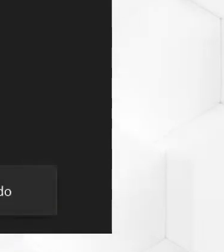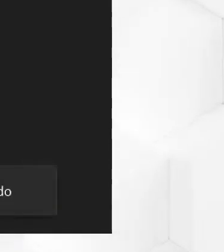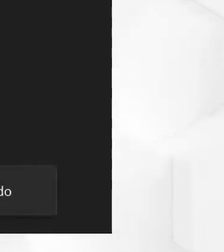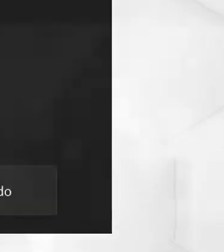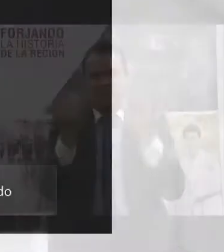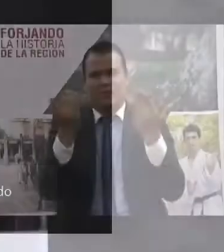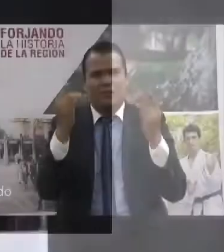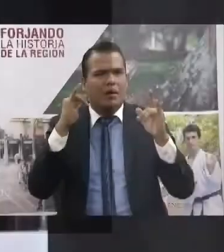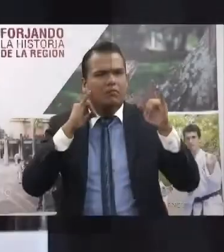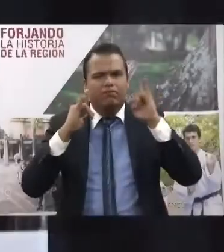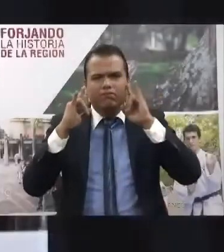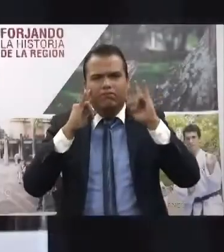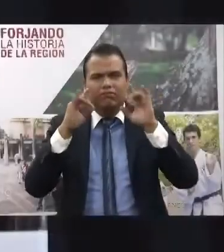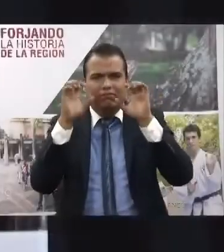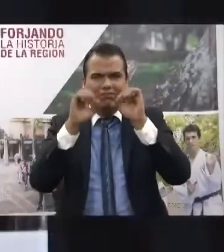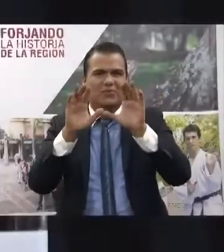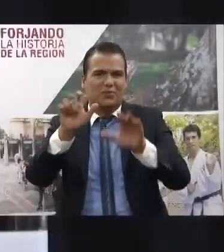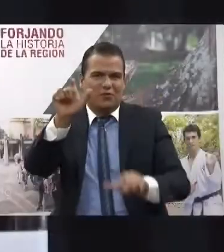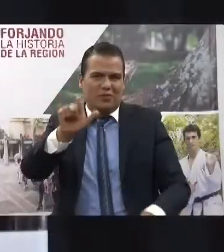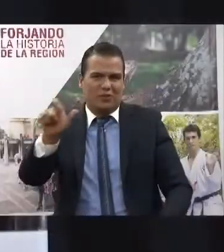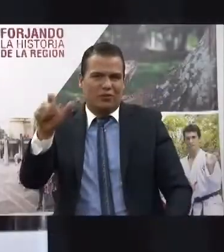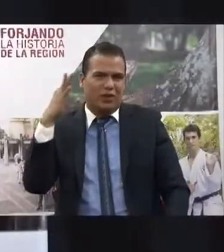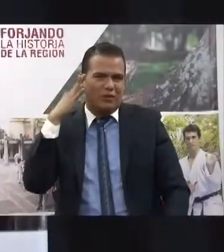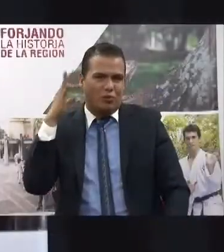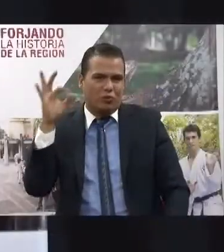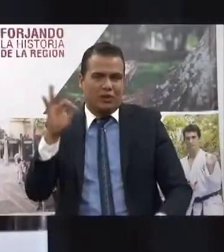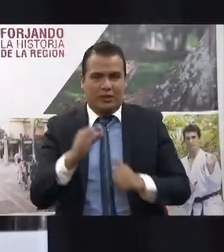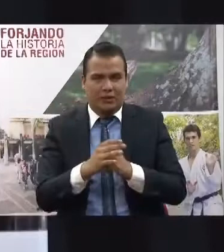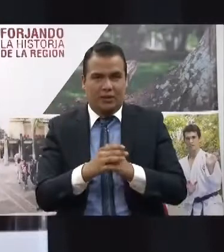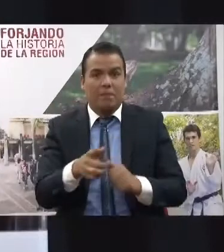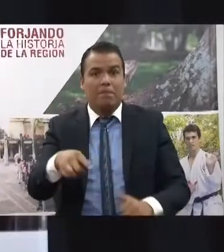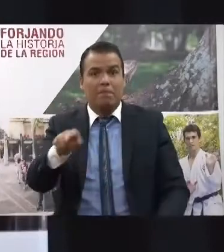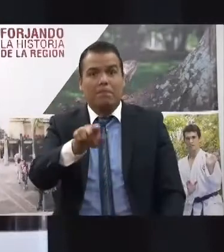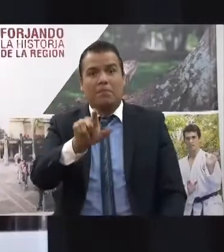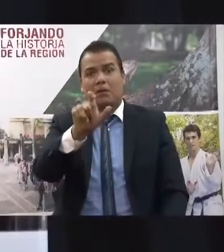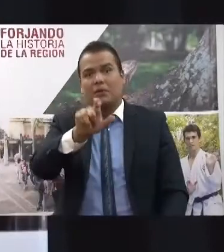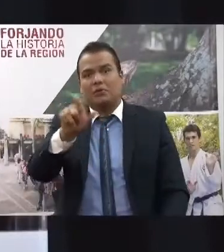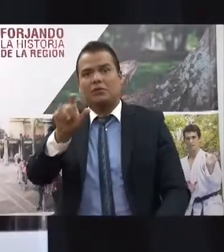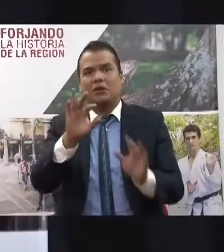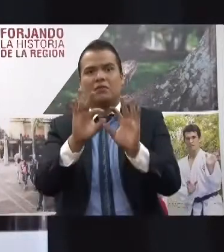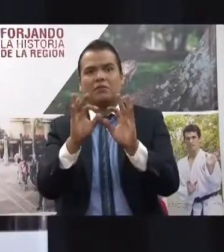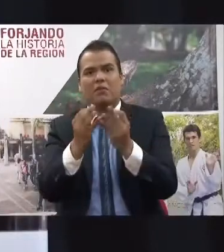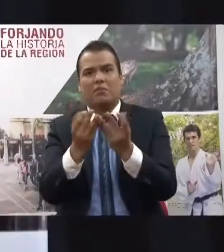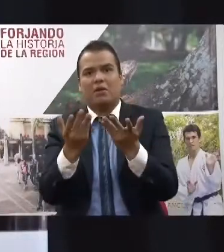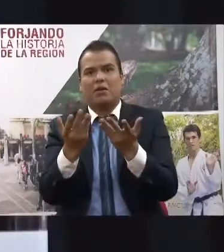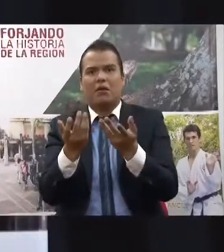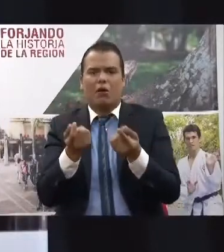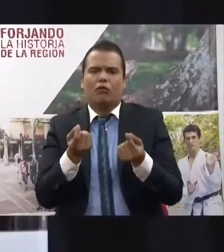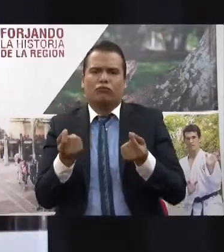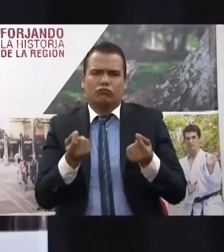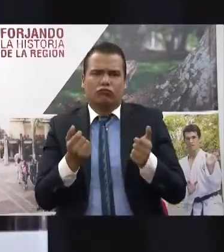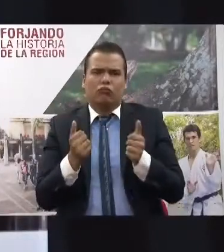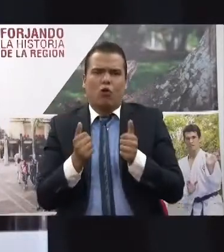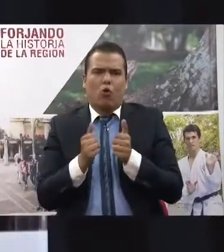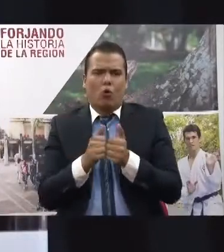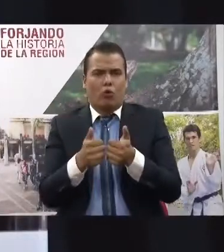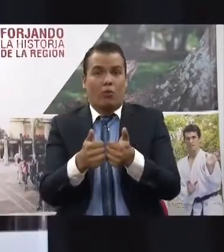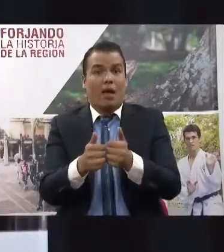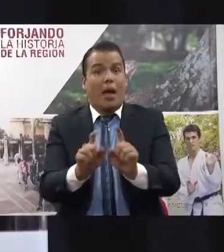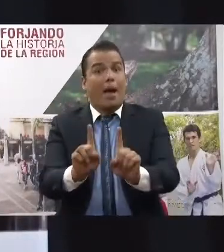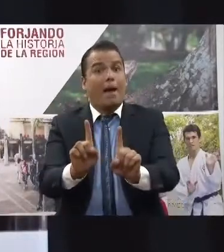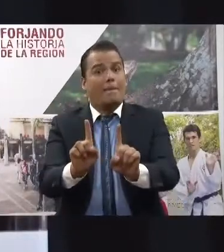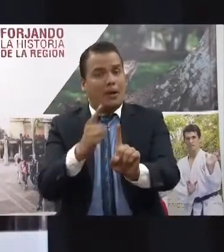sonido. Sus padres y sus familiares que los acompañan en casa pueden estar cerca de ustedes, sin embargo, tengan en